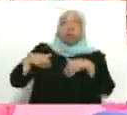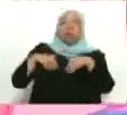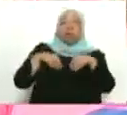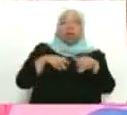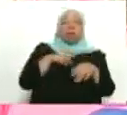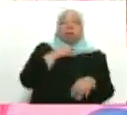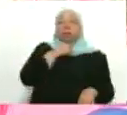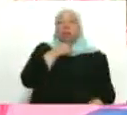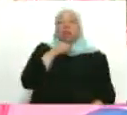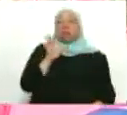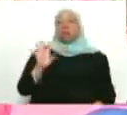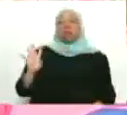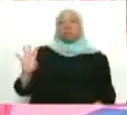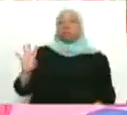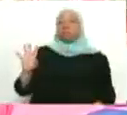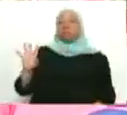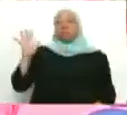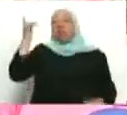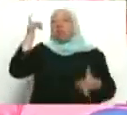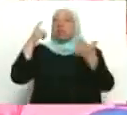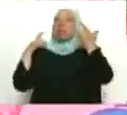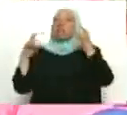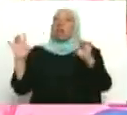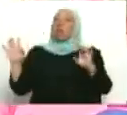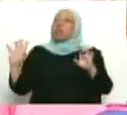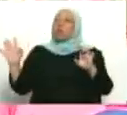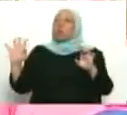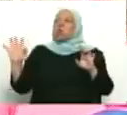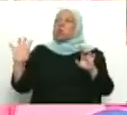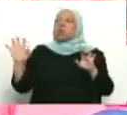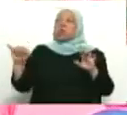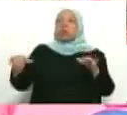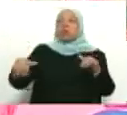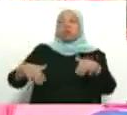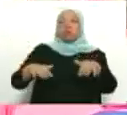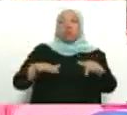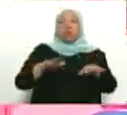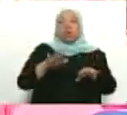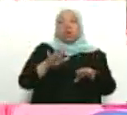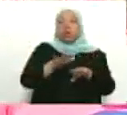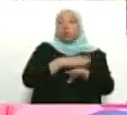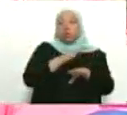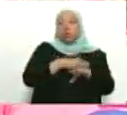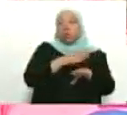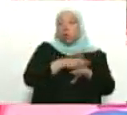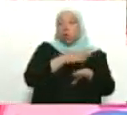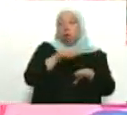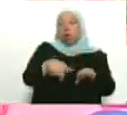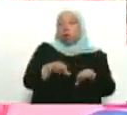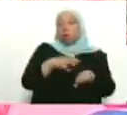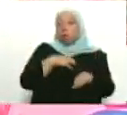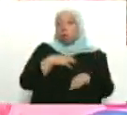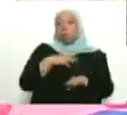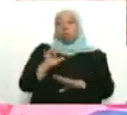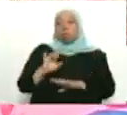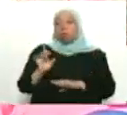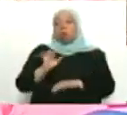esta. Ellos tratan de hacer esto en todo el estado de Cojedes y no pueden. No pueden.